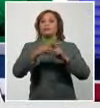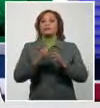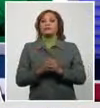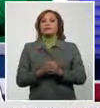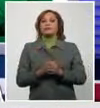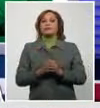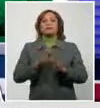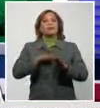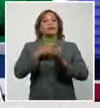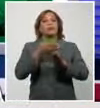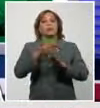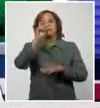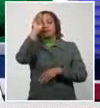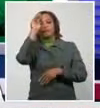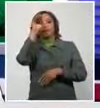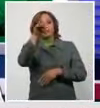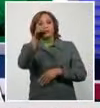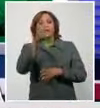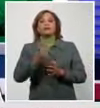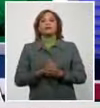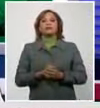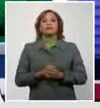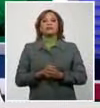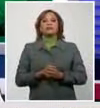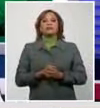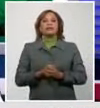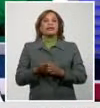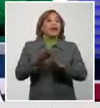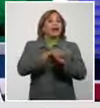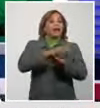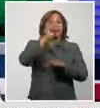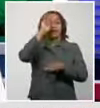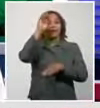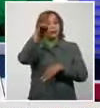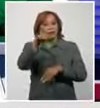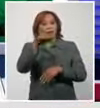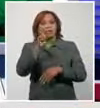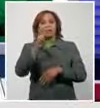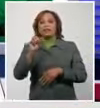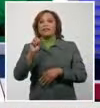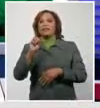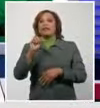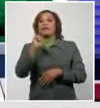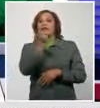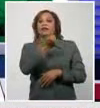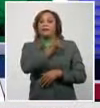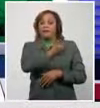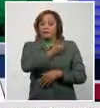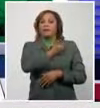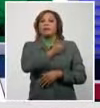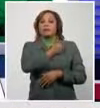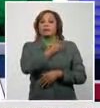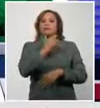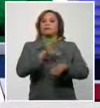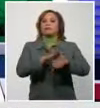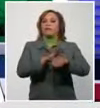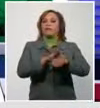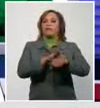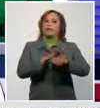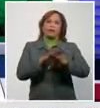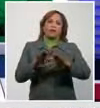ingresa, ya estaba ingresado porque desde el 30 de diciembre presentó síntomas de la enfermedad